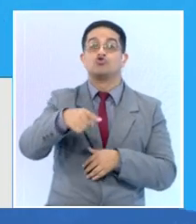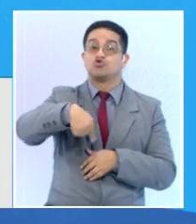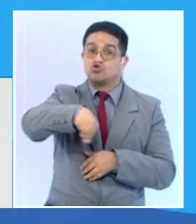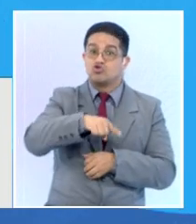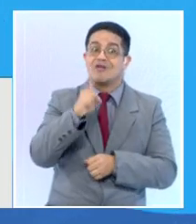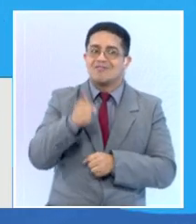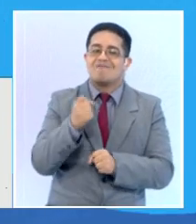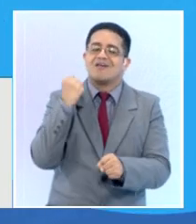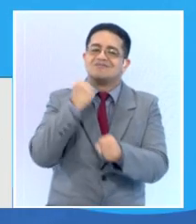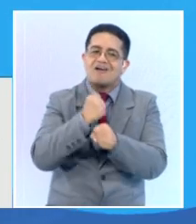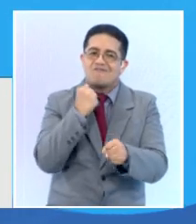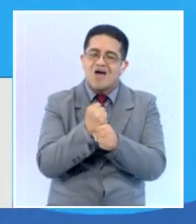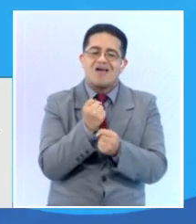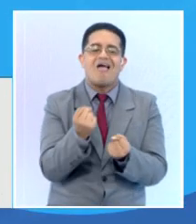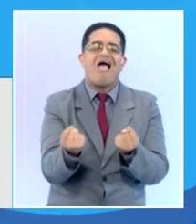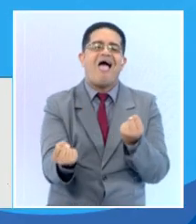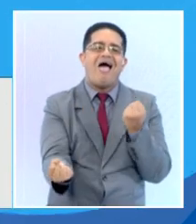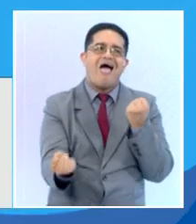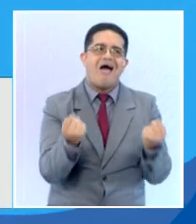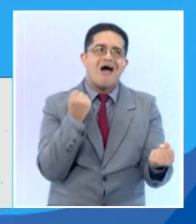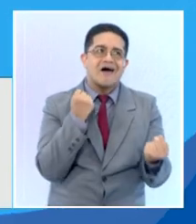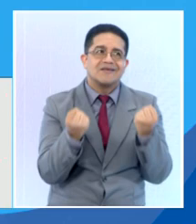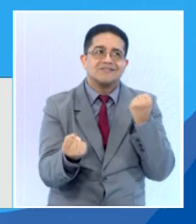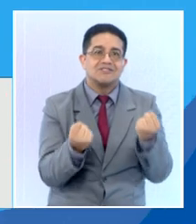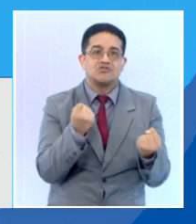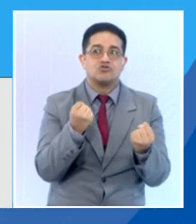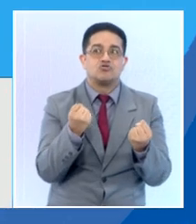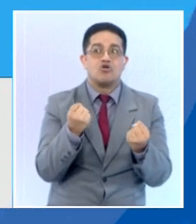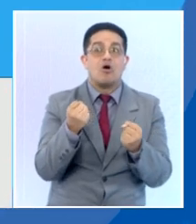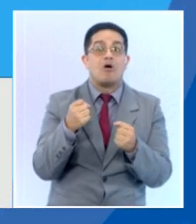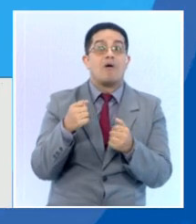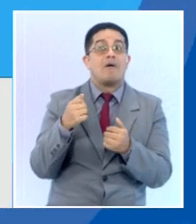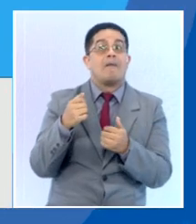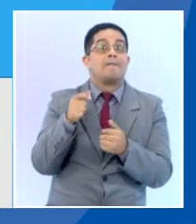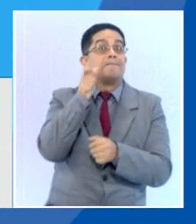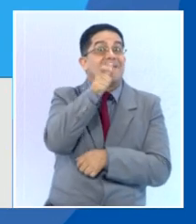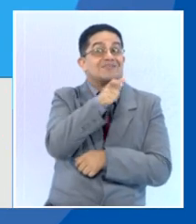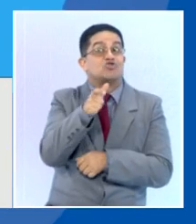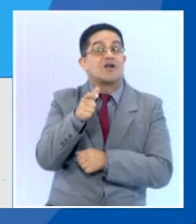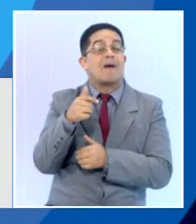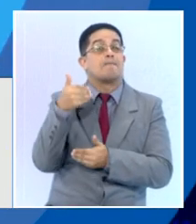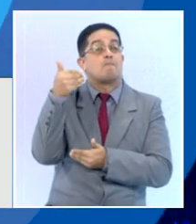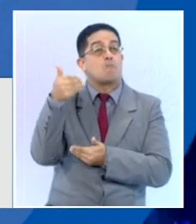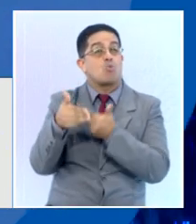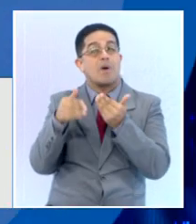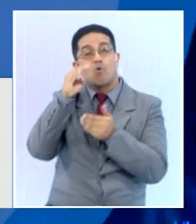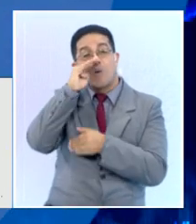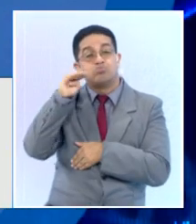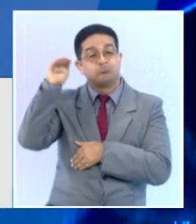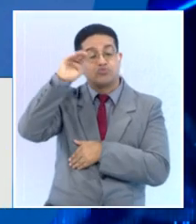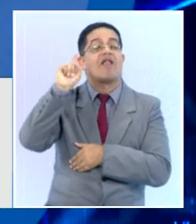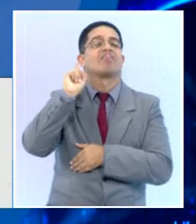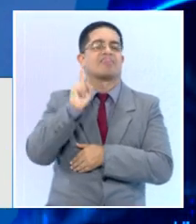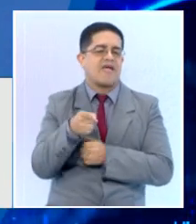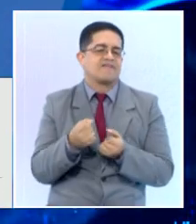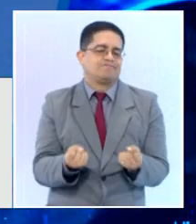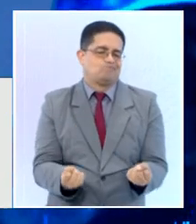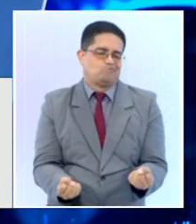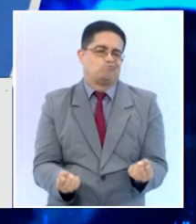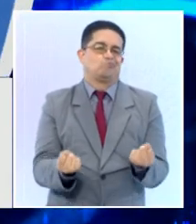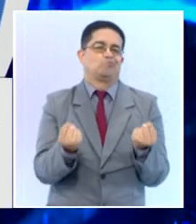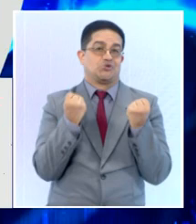el ejercicio y dentro de ellos Mientras más edad tenemos hacer hincapié en el ejercicio de fuerza sin descuidar el